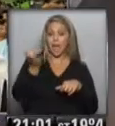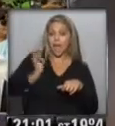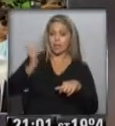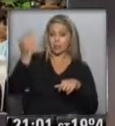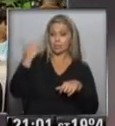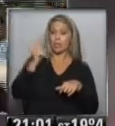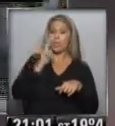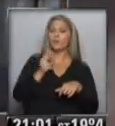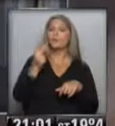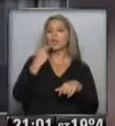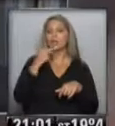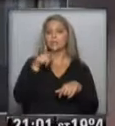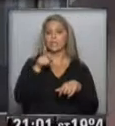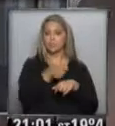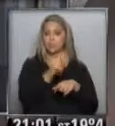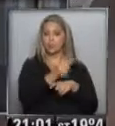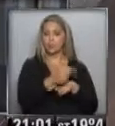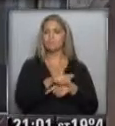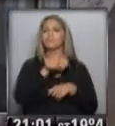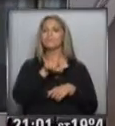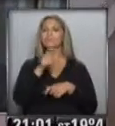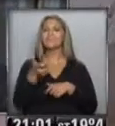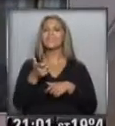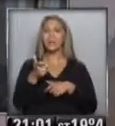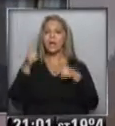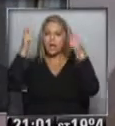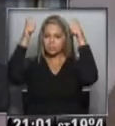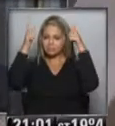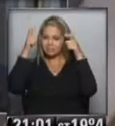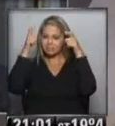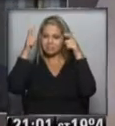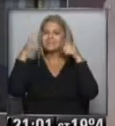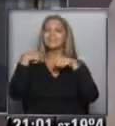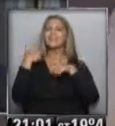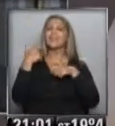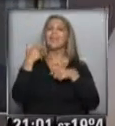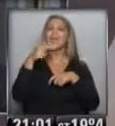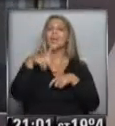del 2011. La coronación de Guillermo y Máxima Ámsterdam se vistió de